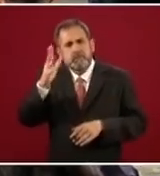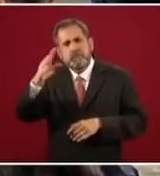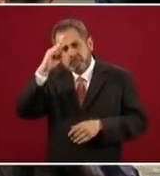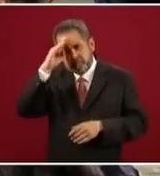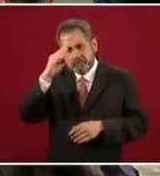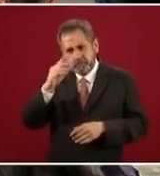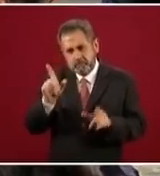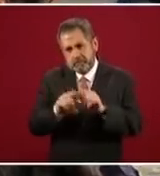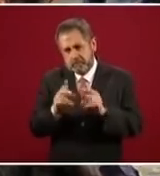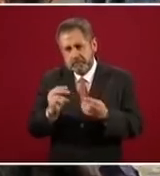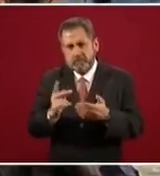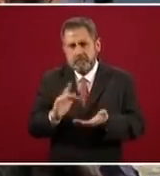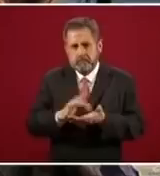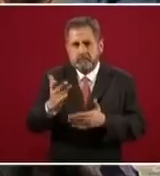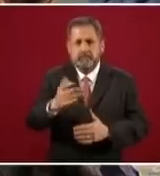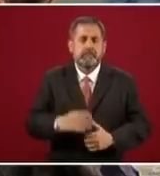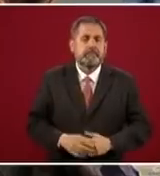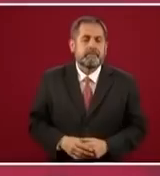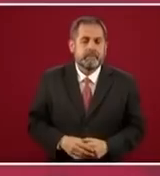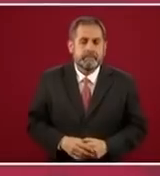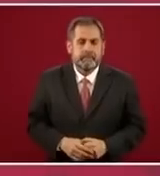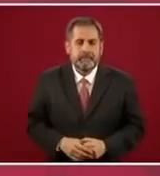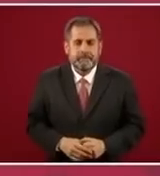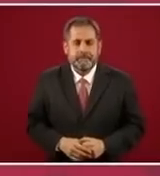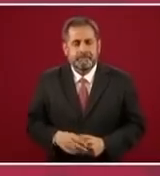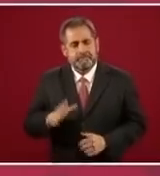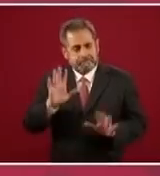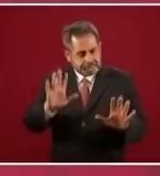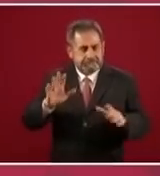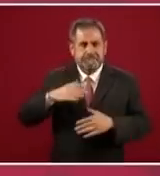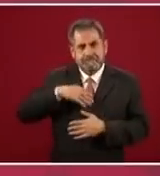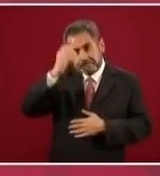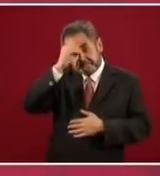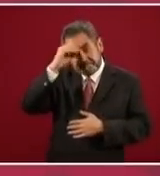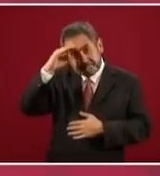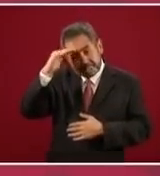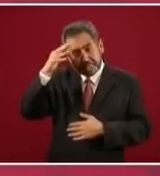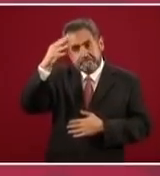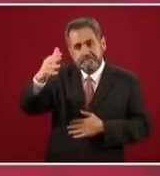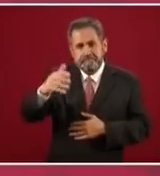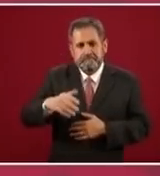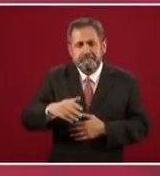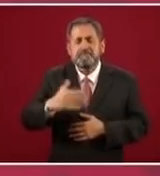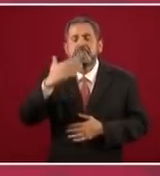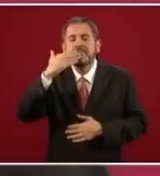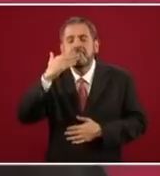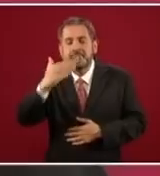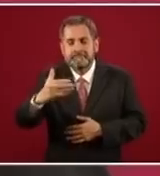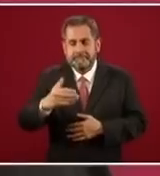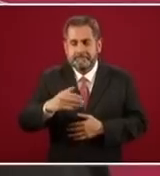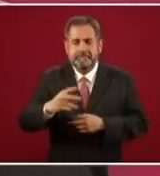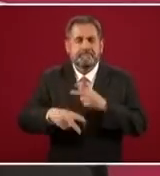parte. Muchas gracias. Bueno, pues el pronóstico es que nos va a ir bien.